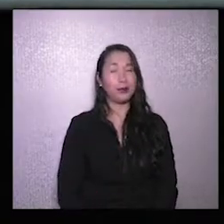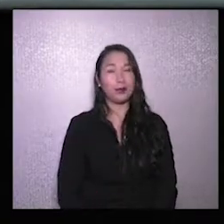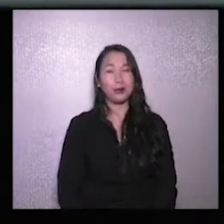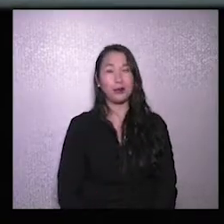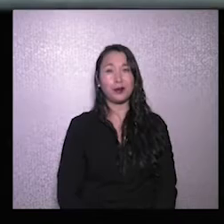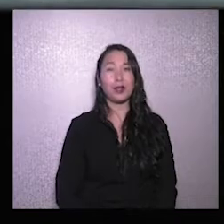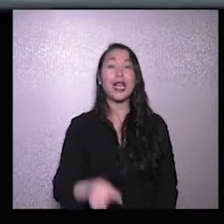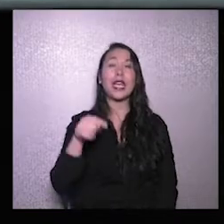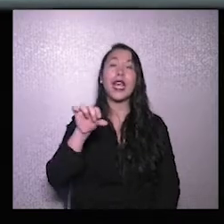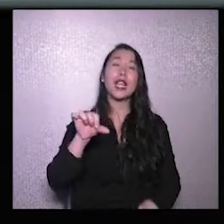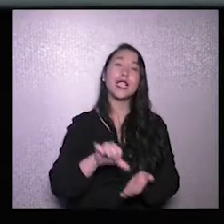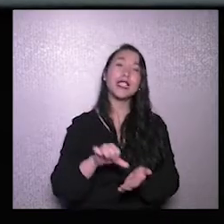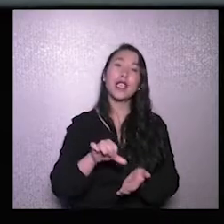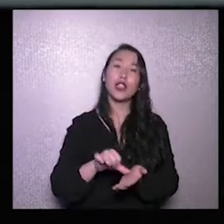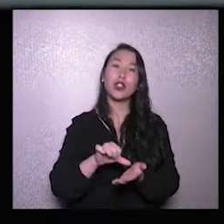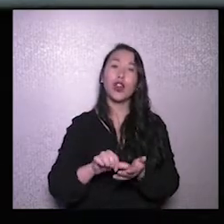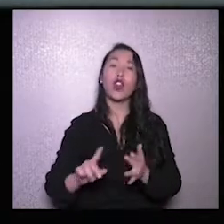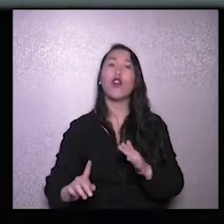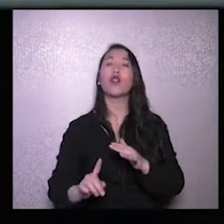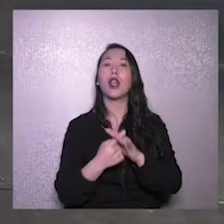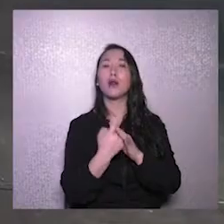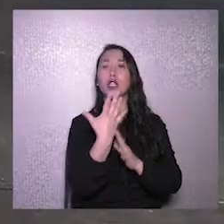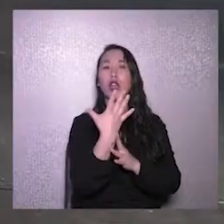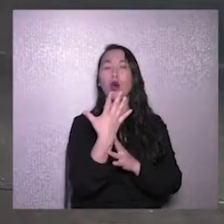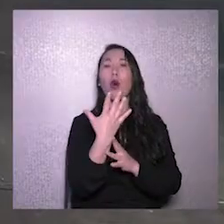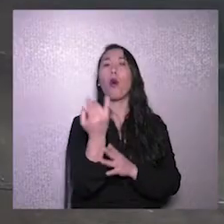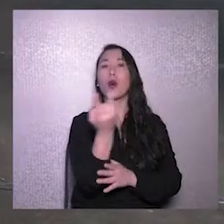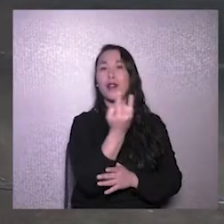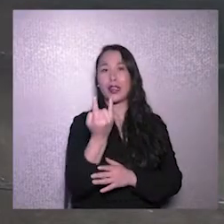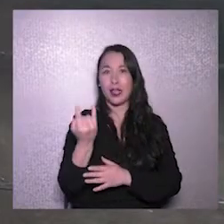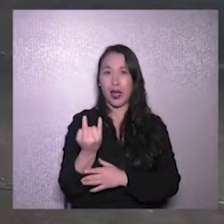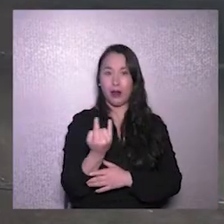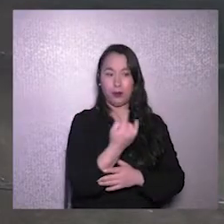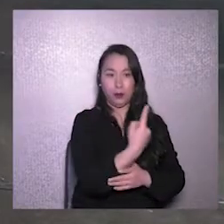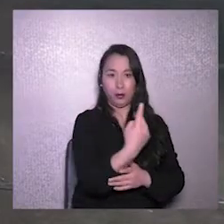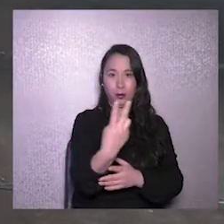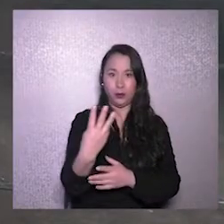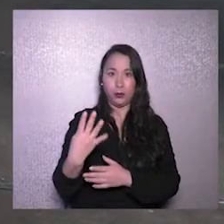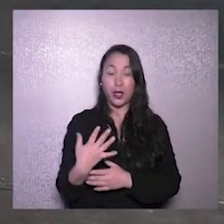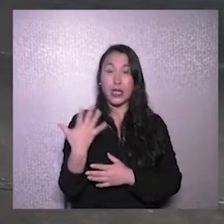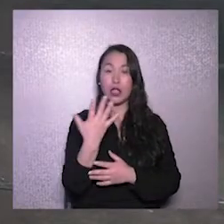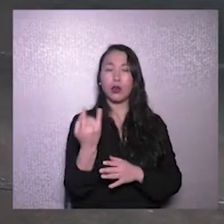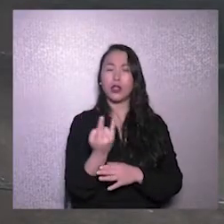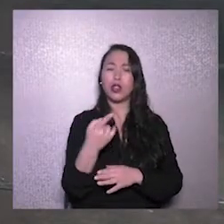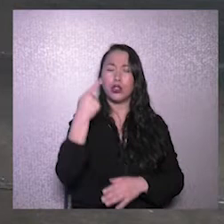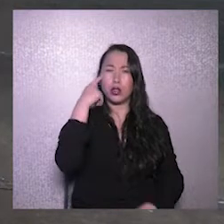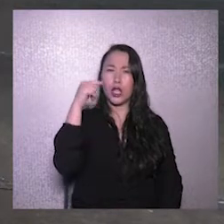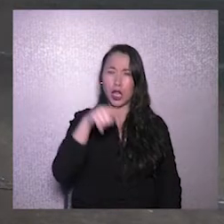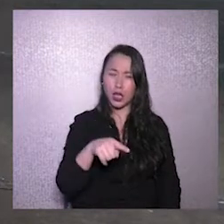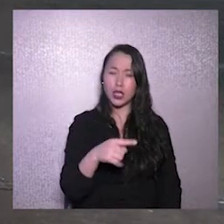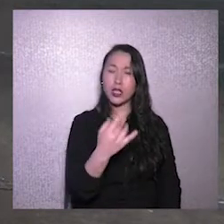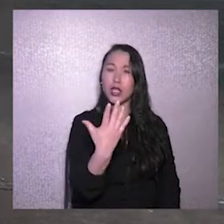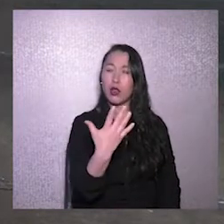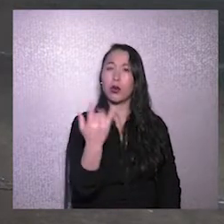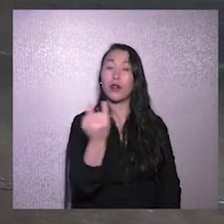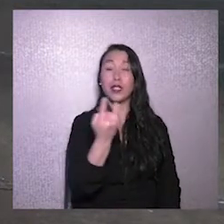Y este centro lo fundamos 5 universidades. Y me parece crítico mencionar que estas 5